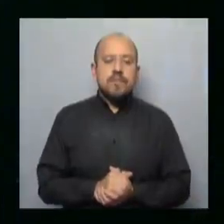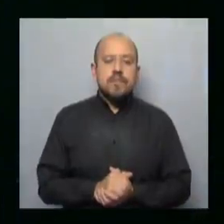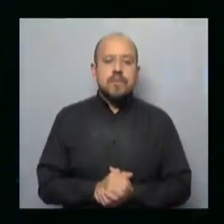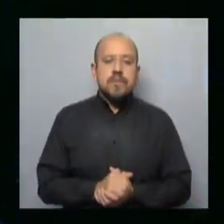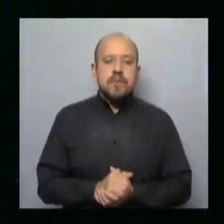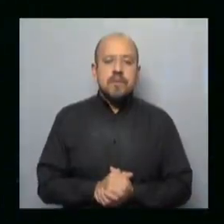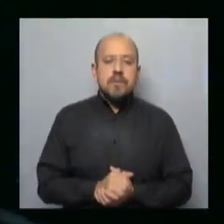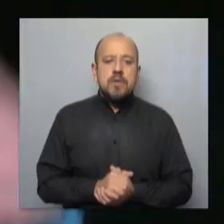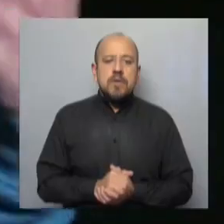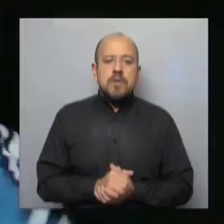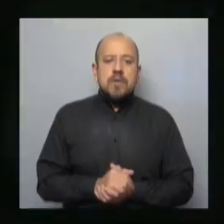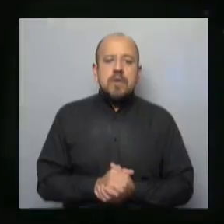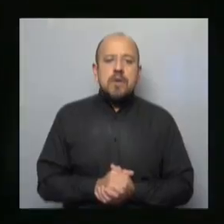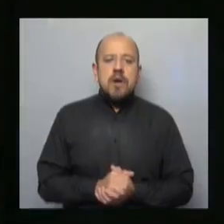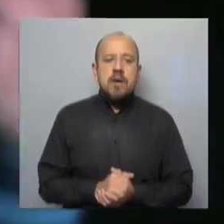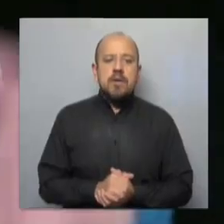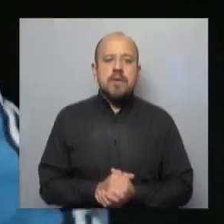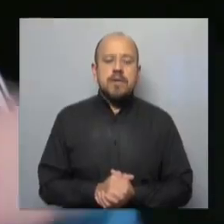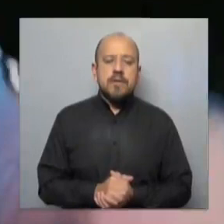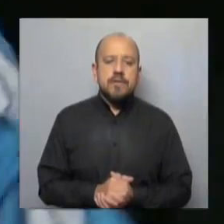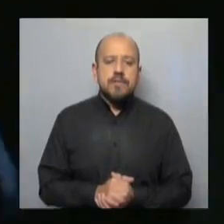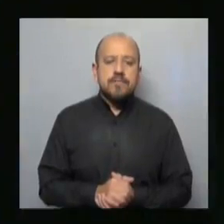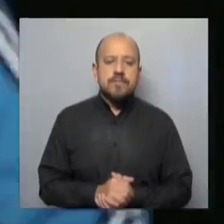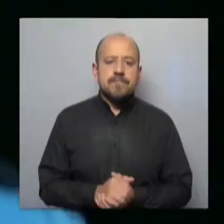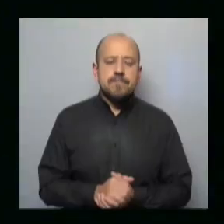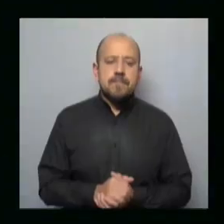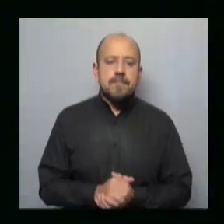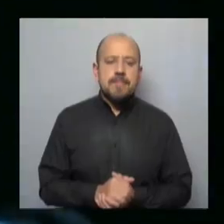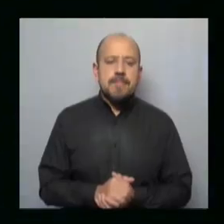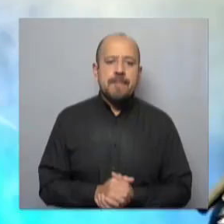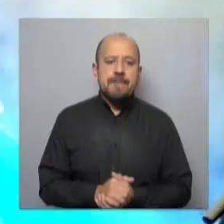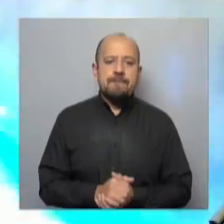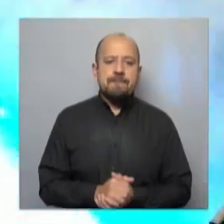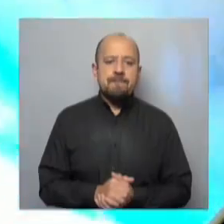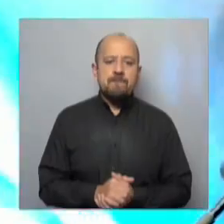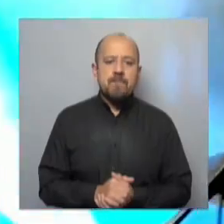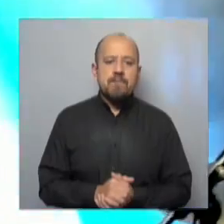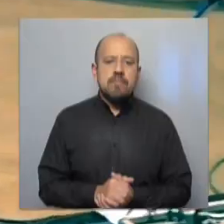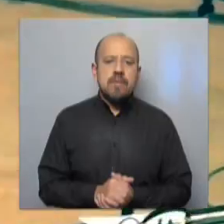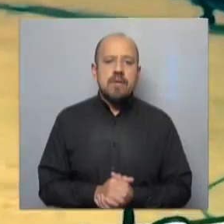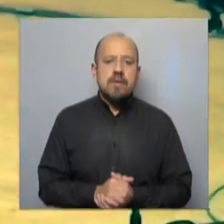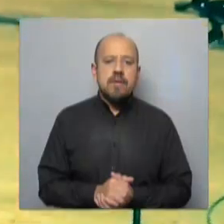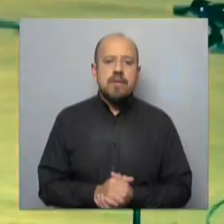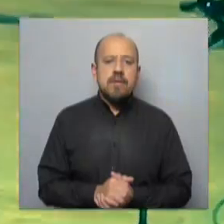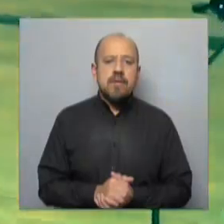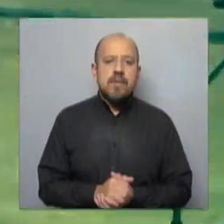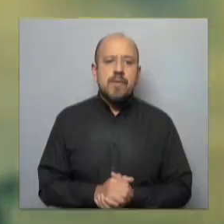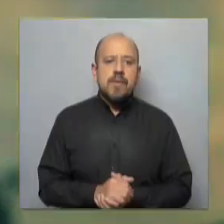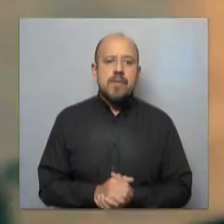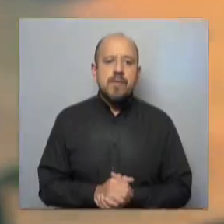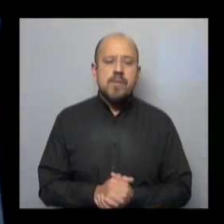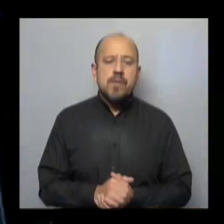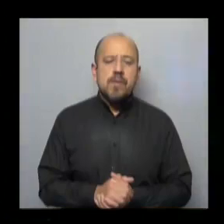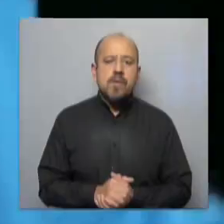o sea suena tus pecados pero era un negocio que que no has hecho hermano con la energía que yo te acompaño ambiente